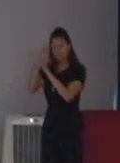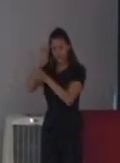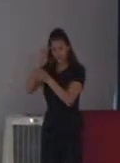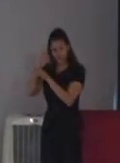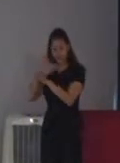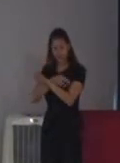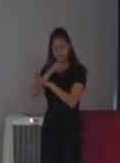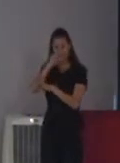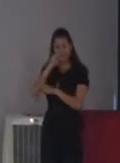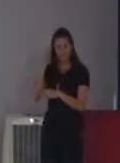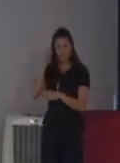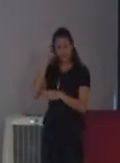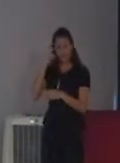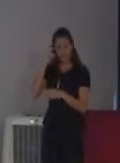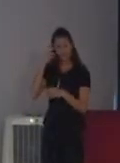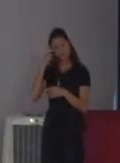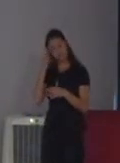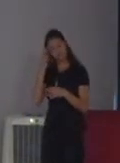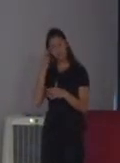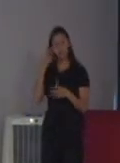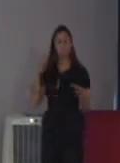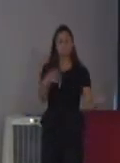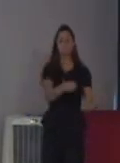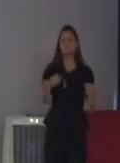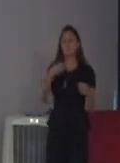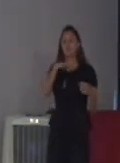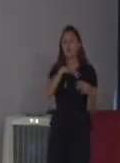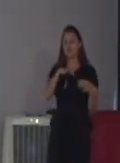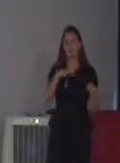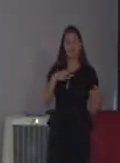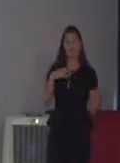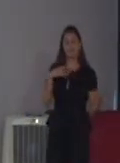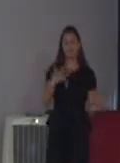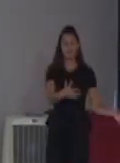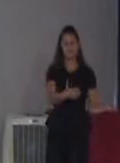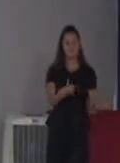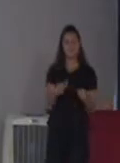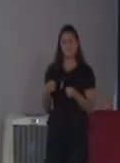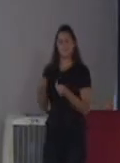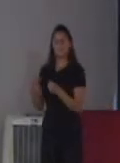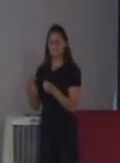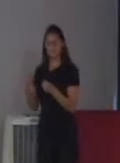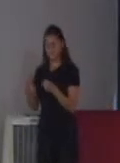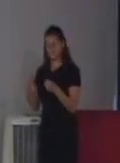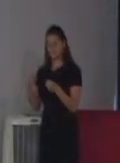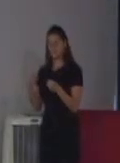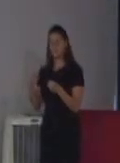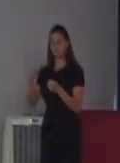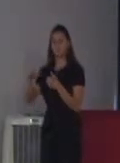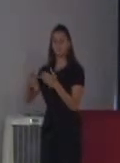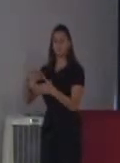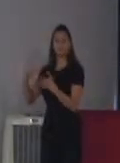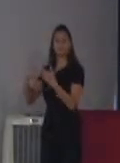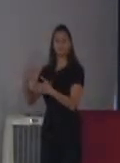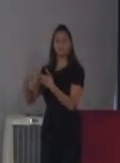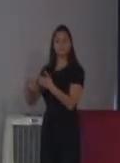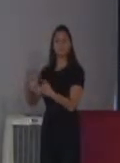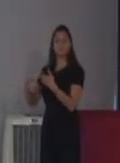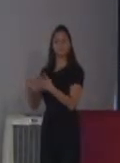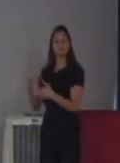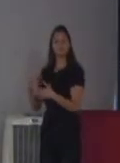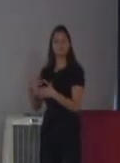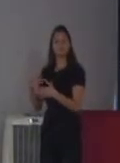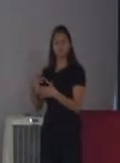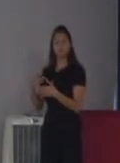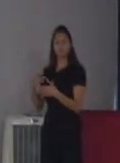que es reclutado, etcétera, etcétera, y después de ser reclutado, pues aparece como insurgente en